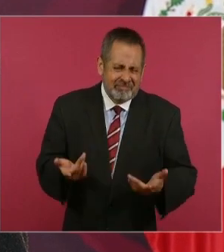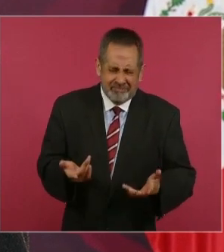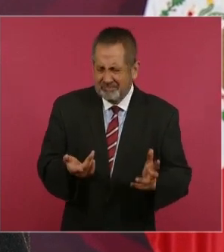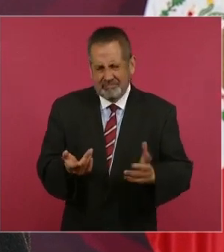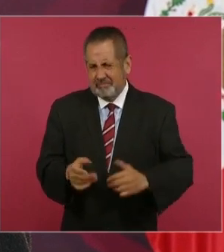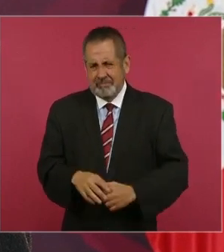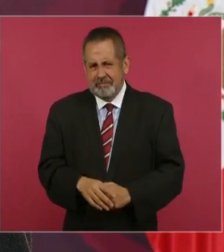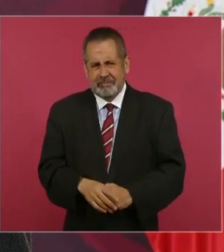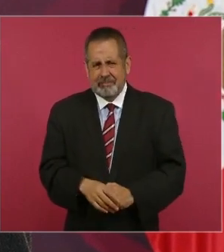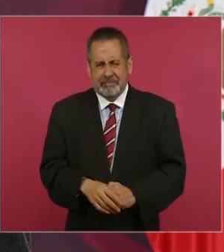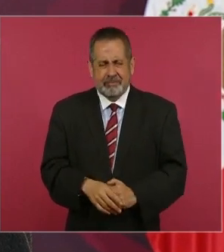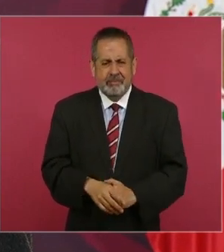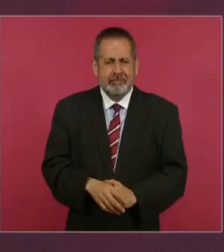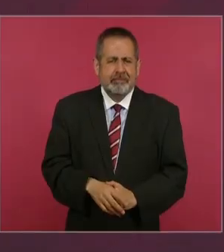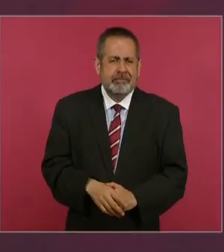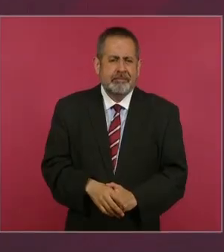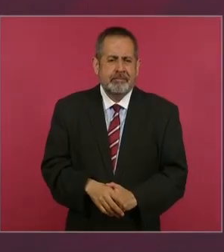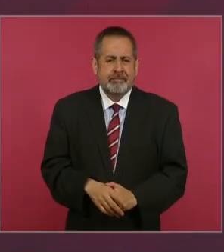qué